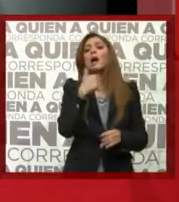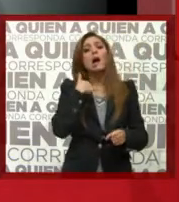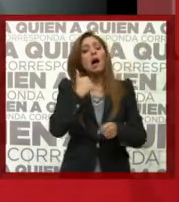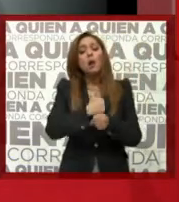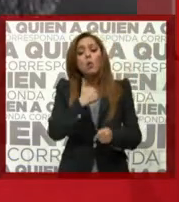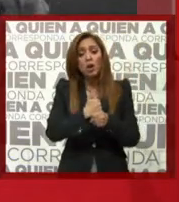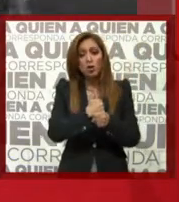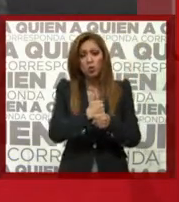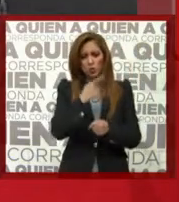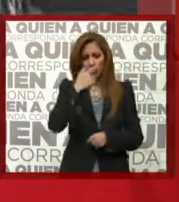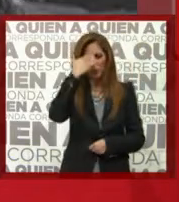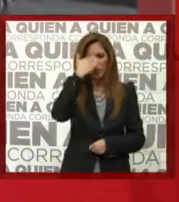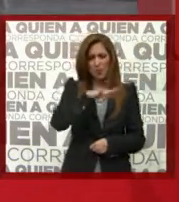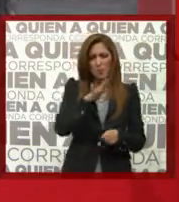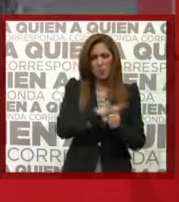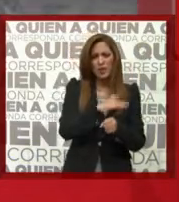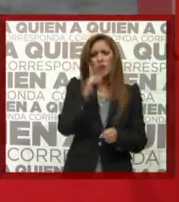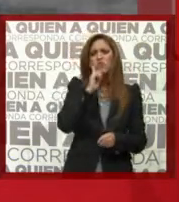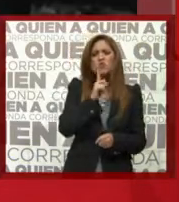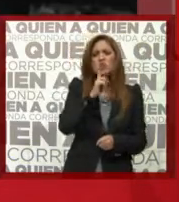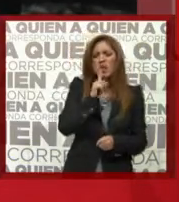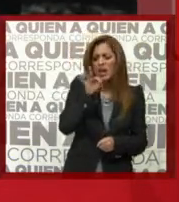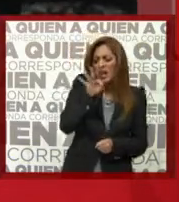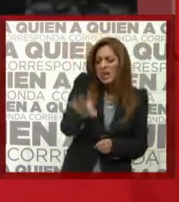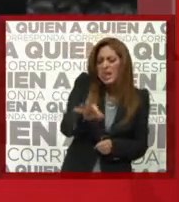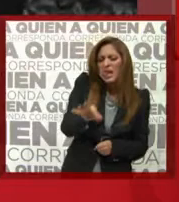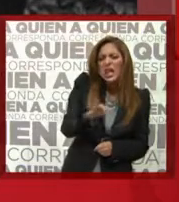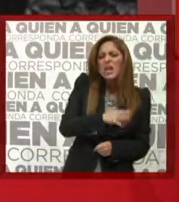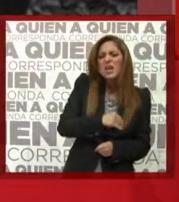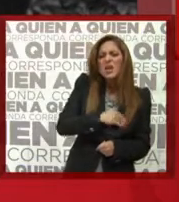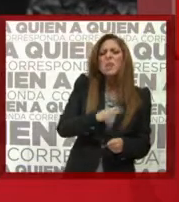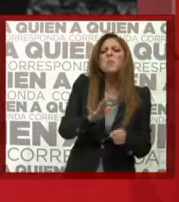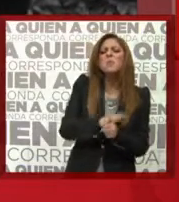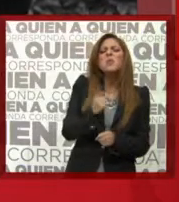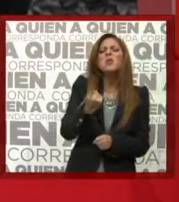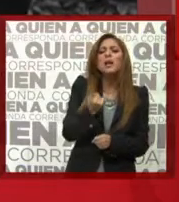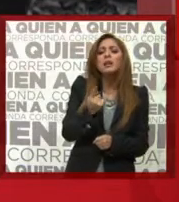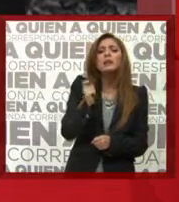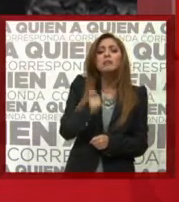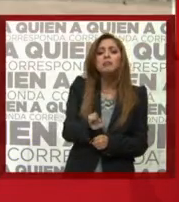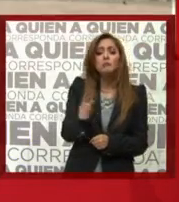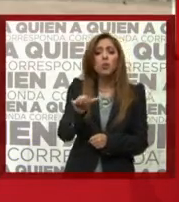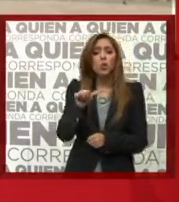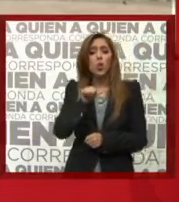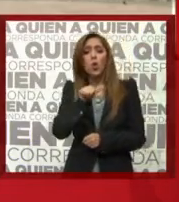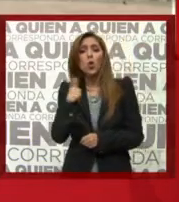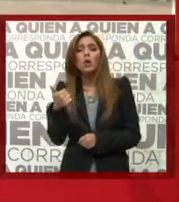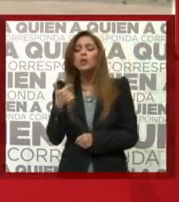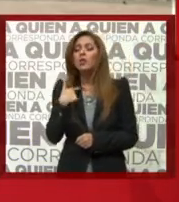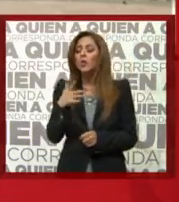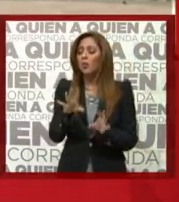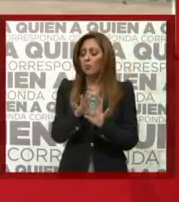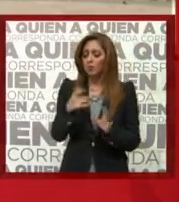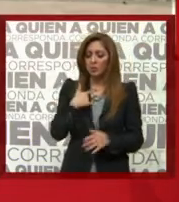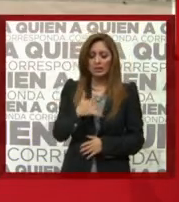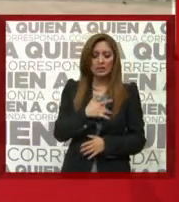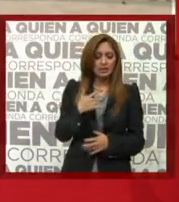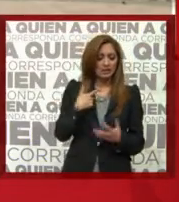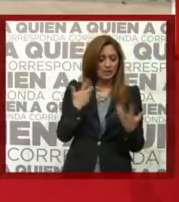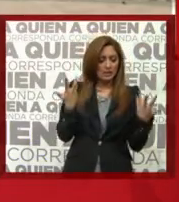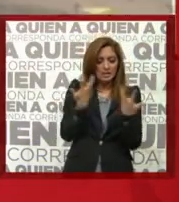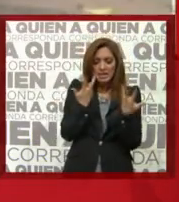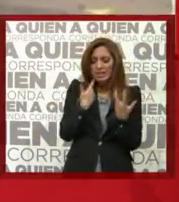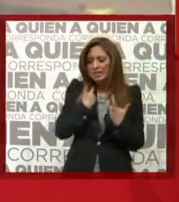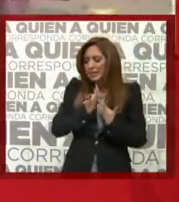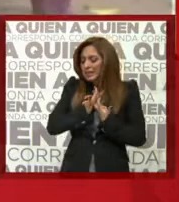muchas mujeres envenenan la mente de sus hijos? Porque no tienen alternativa, porque se sienten frustradas, se